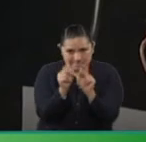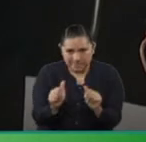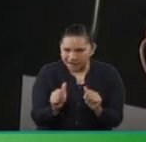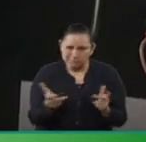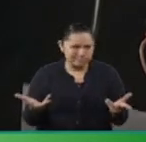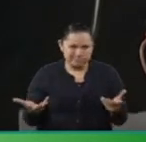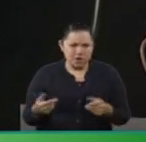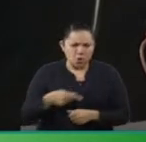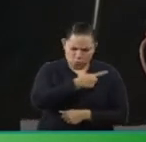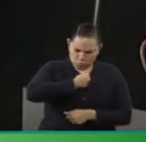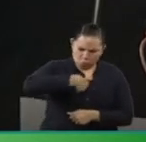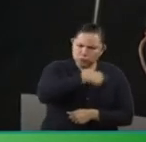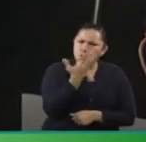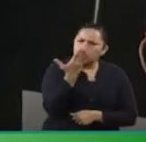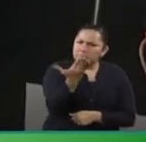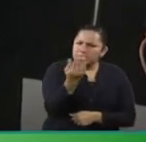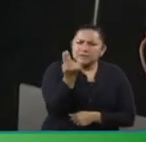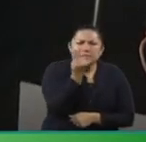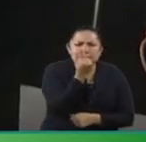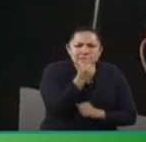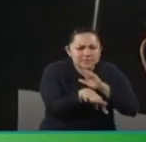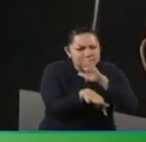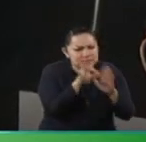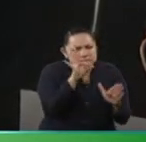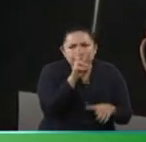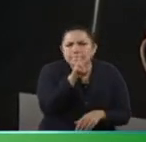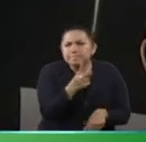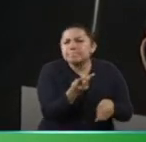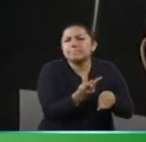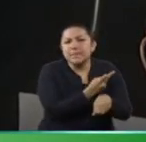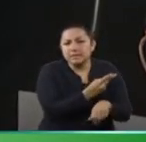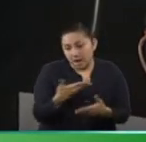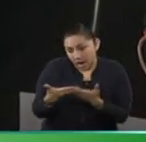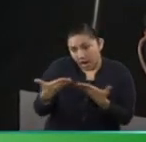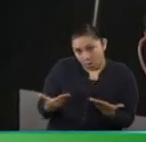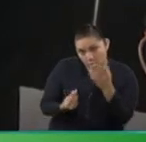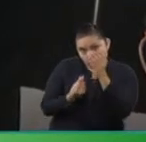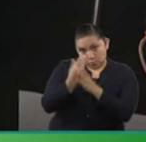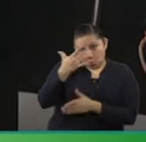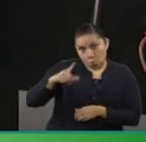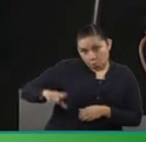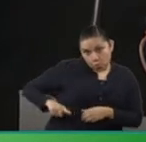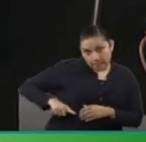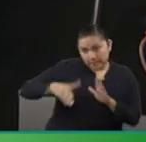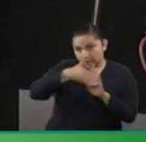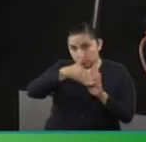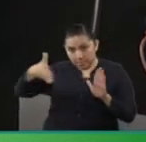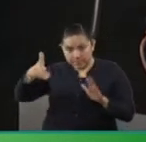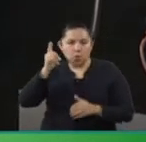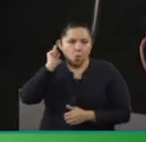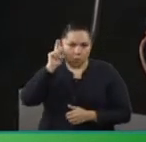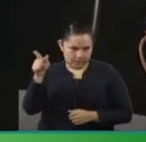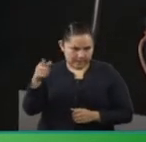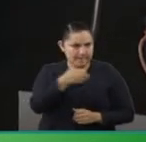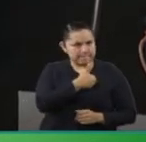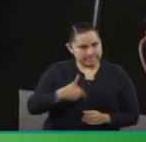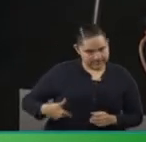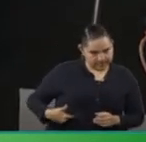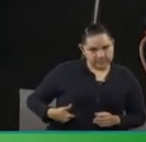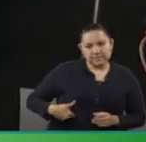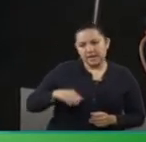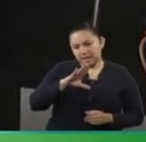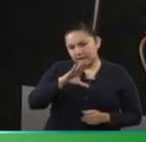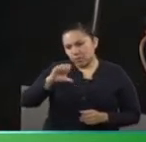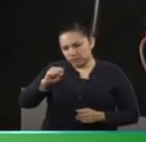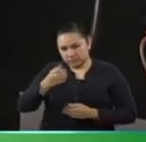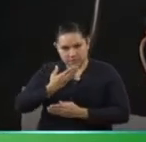inicia una nueva administración Esperamos que la presidenta Claudia schar retome la las demandas en torno a este caso y que ofrezca